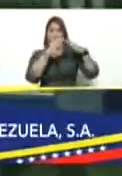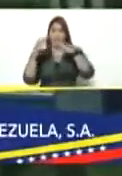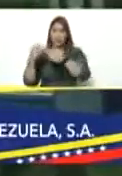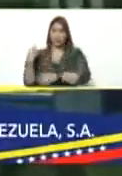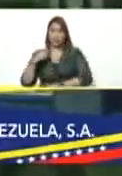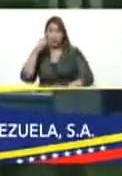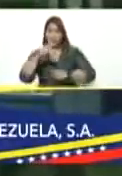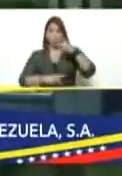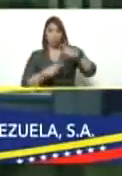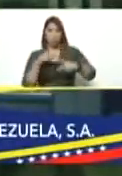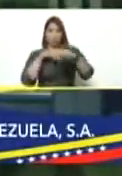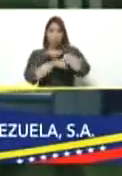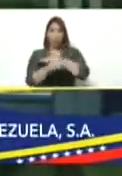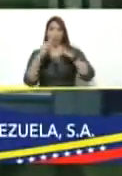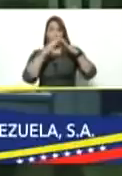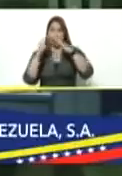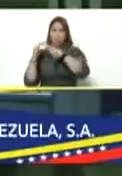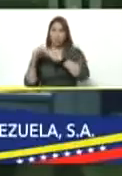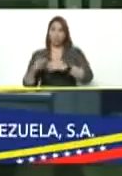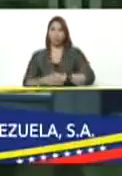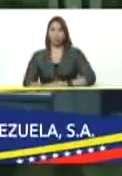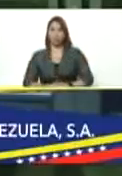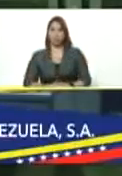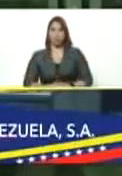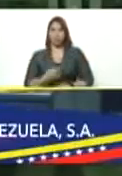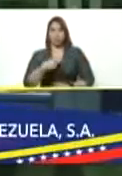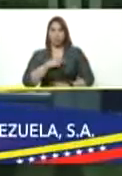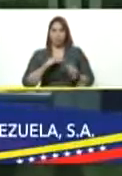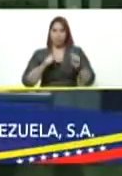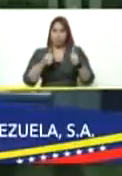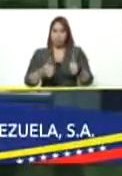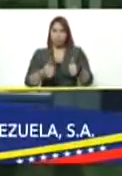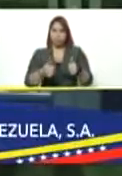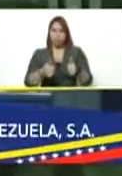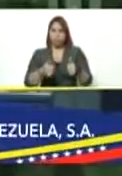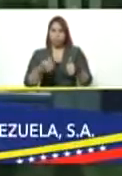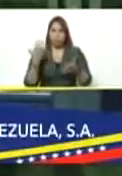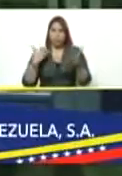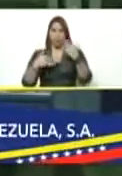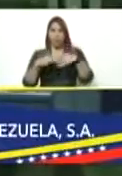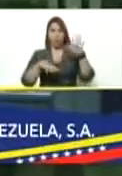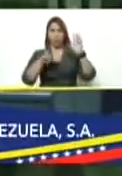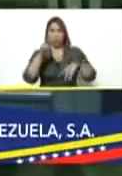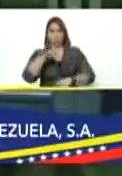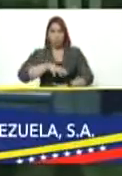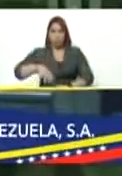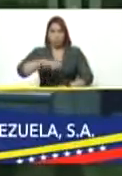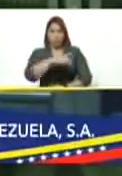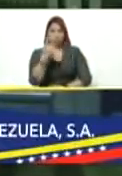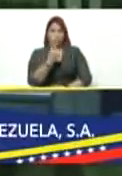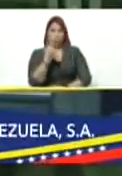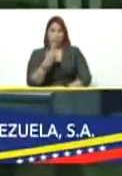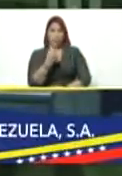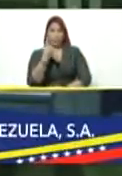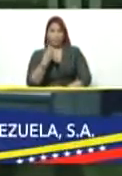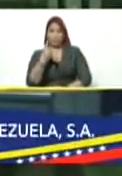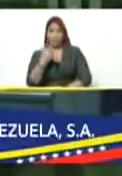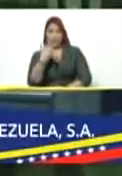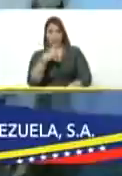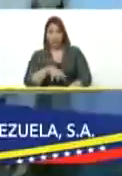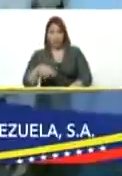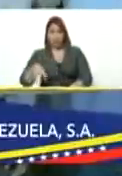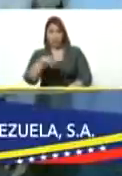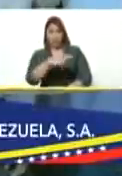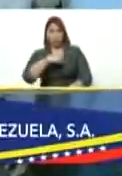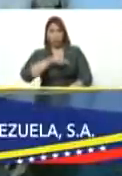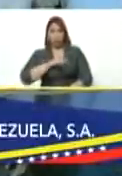este producto en su hogar. Nosotros comenzamos, habían 2 estados nada más, ahorita solamente nos faltan 3 estados, ya estamos haciendo